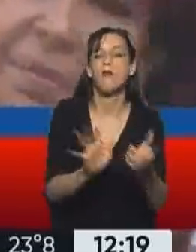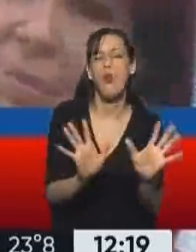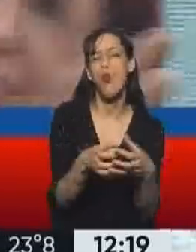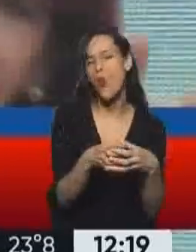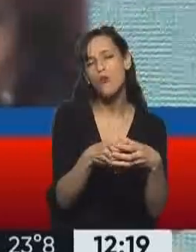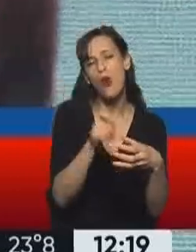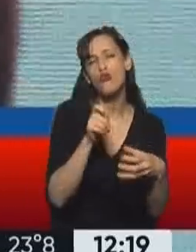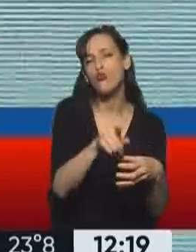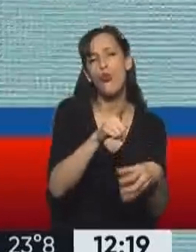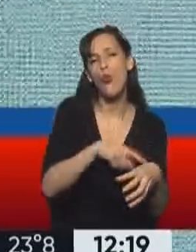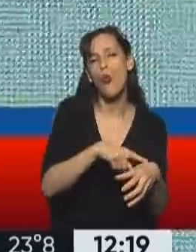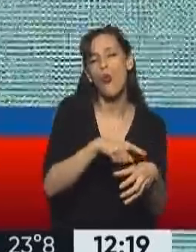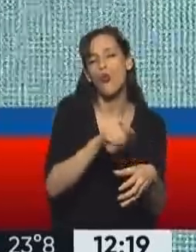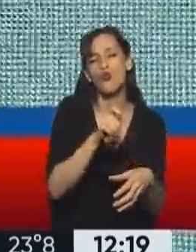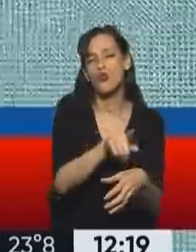social de época que tenga,